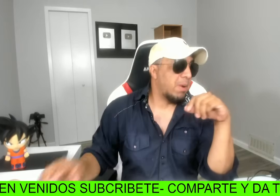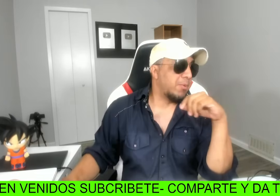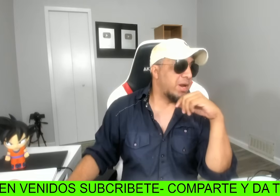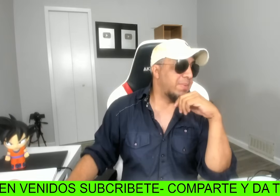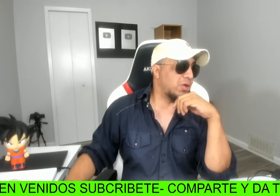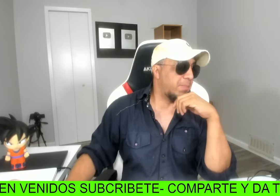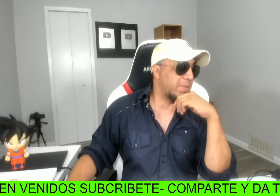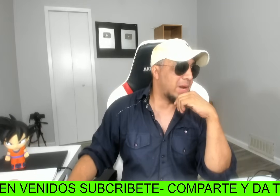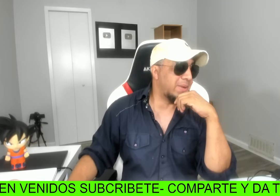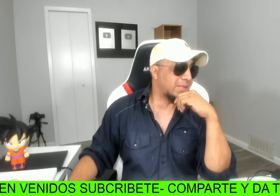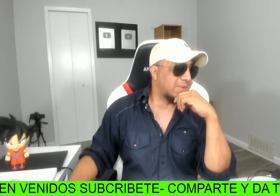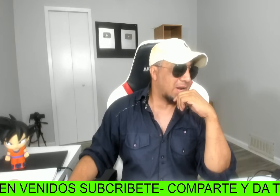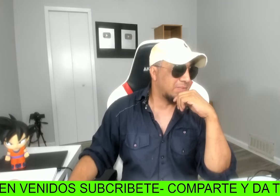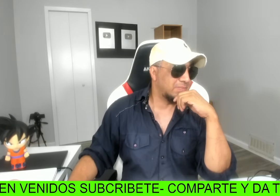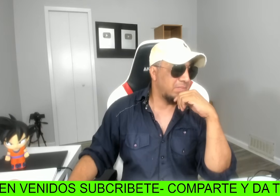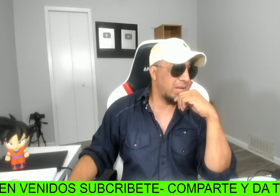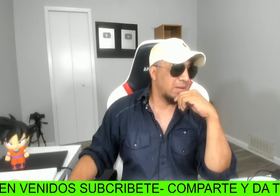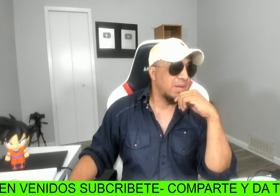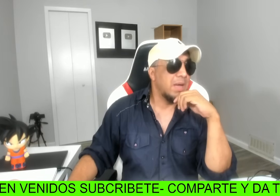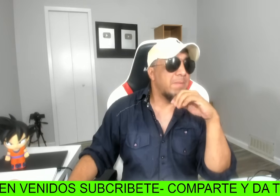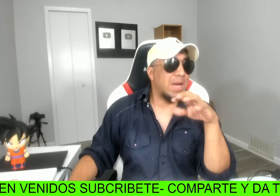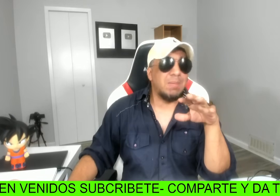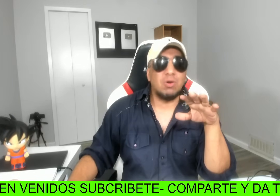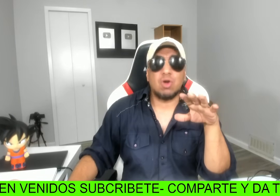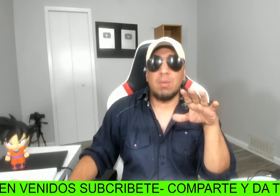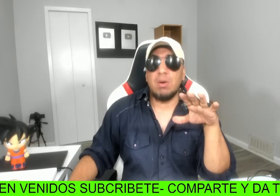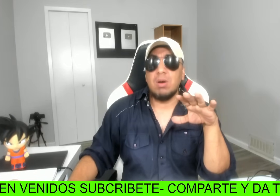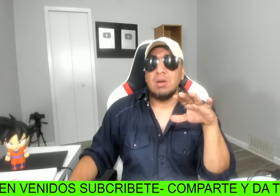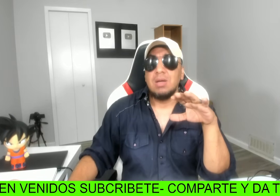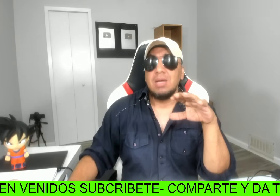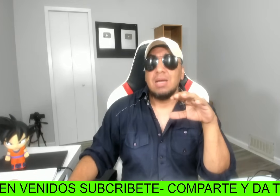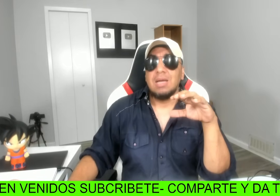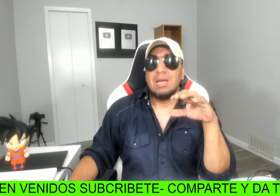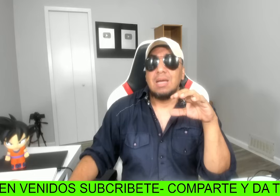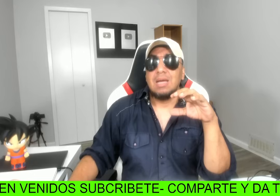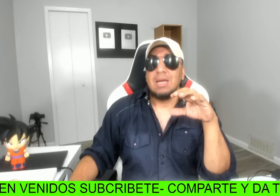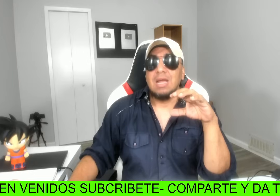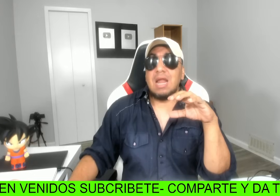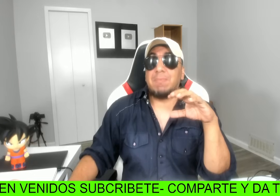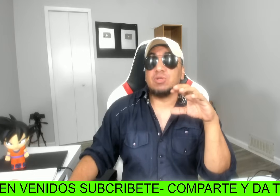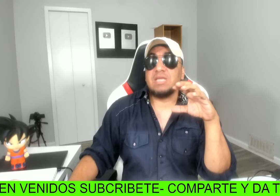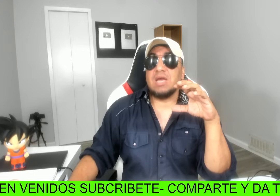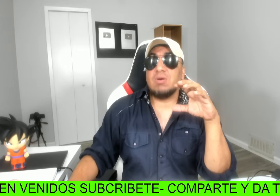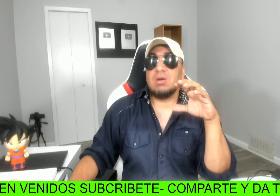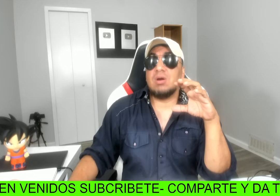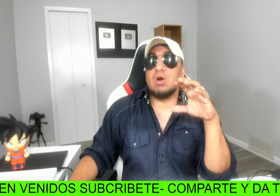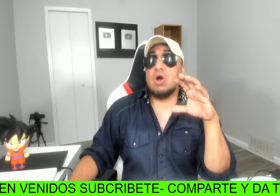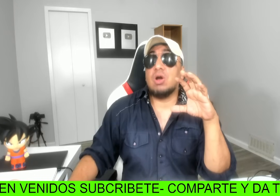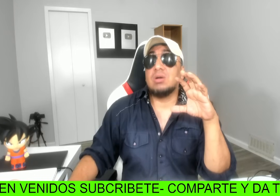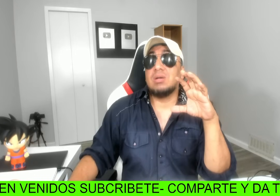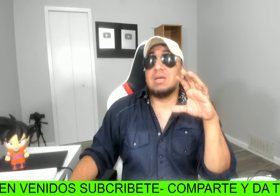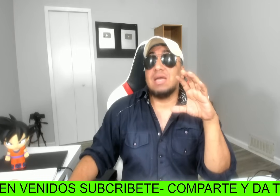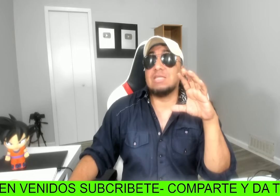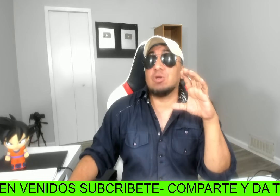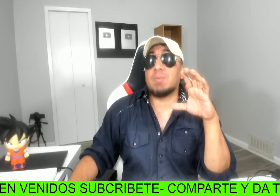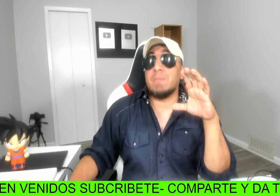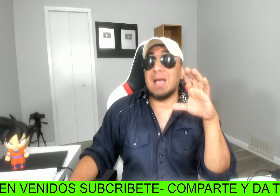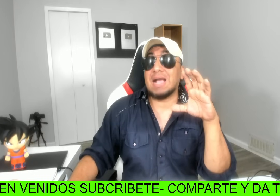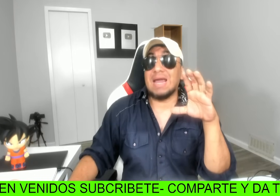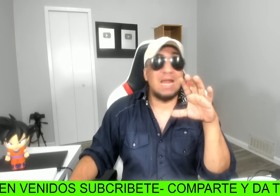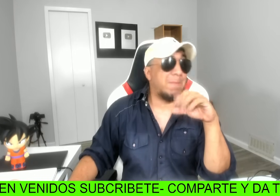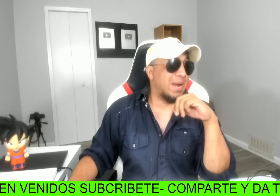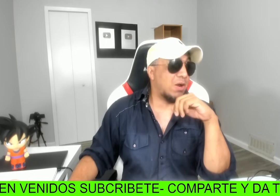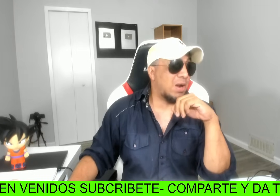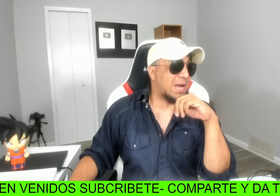Bueno, les voy a poner el video primeramente, ¿verdad? Miren, veamos cómo la pusieron o en su